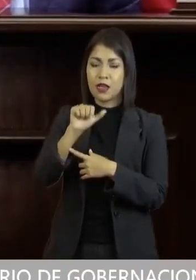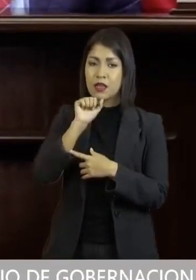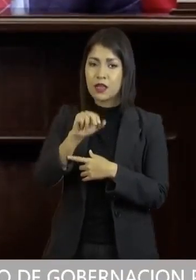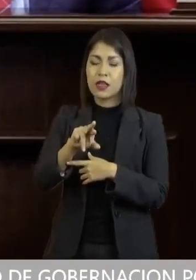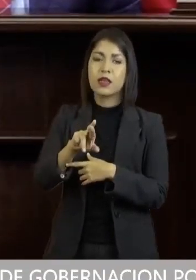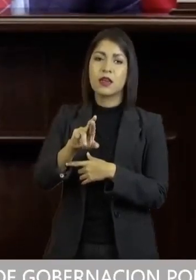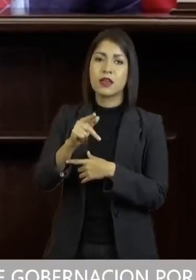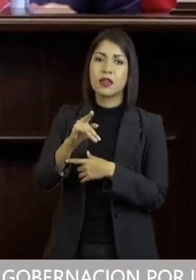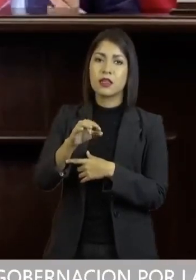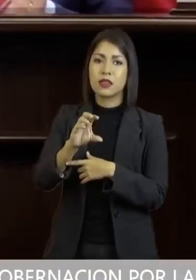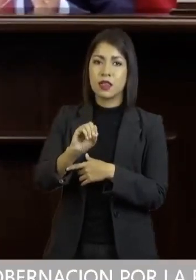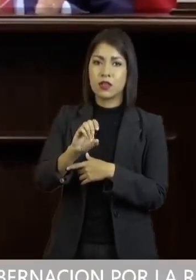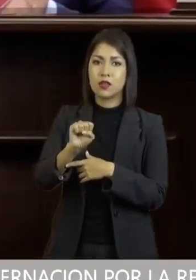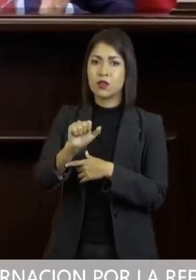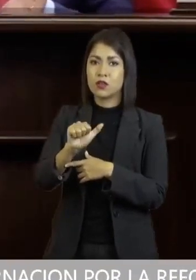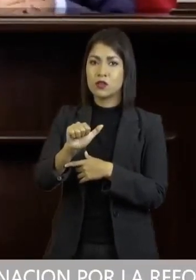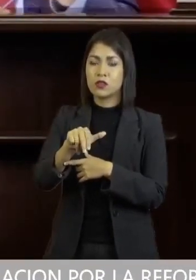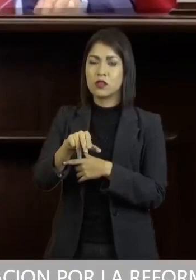Reginaldo Sandoval Flores,